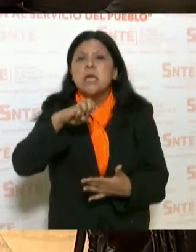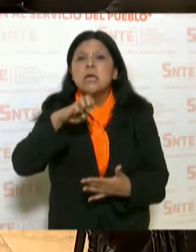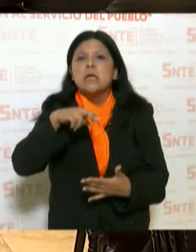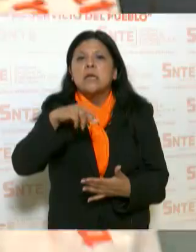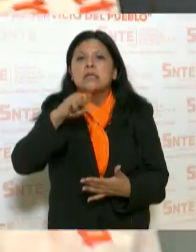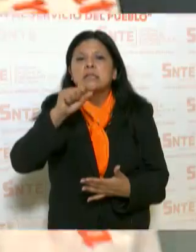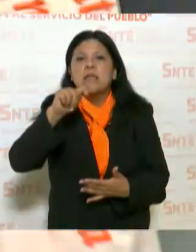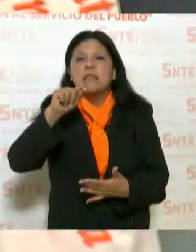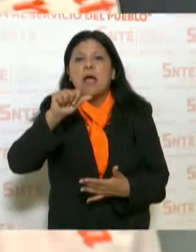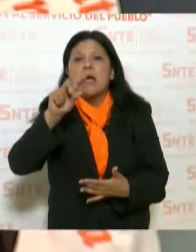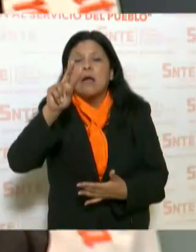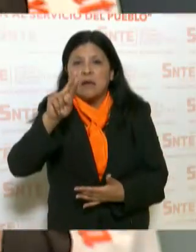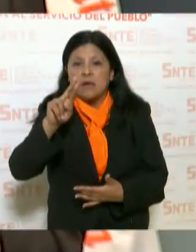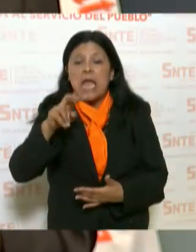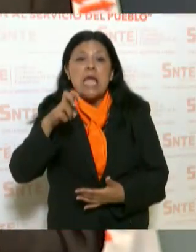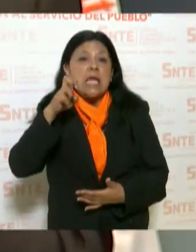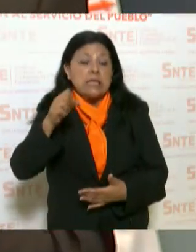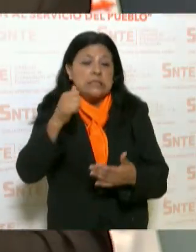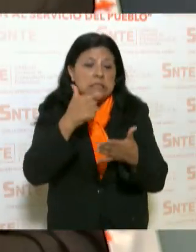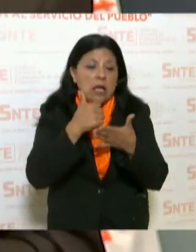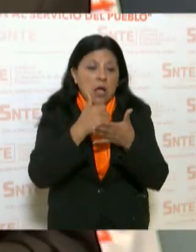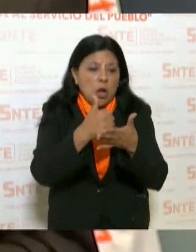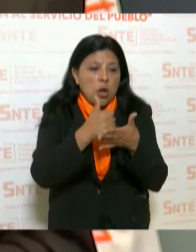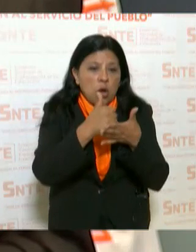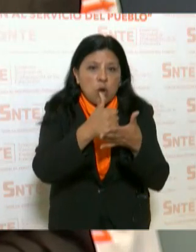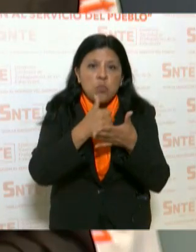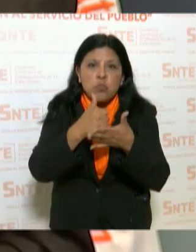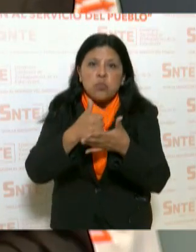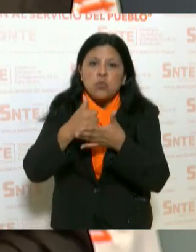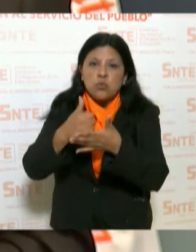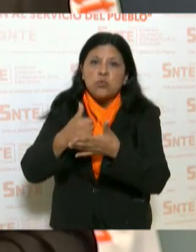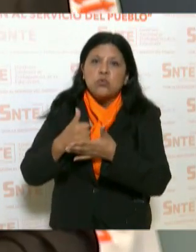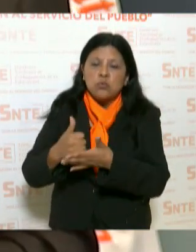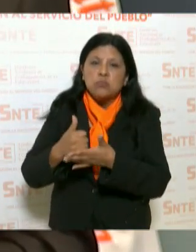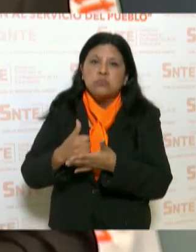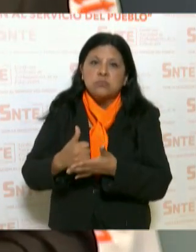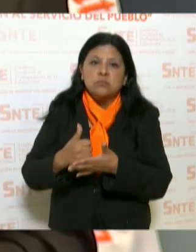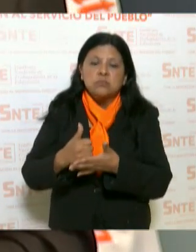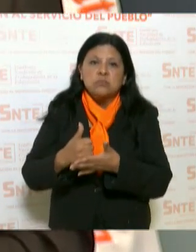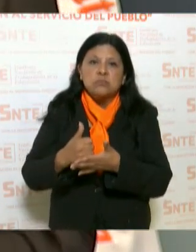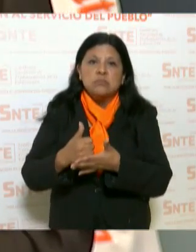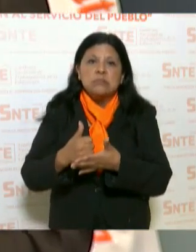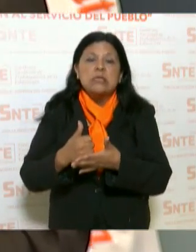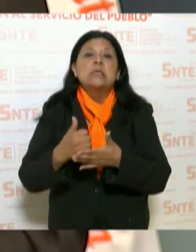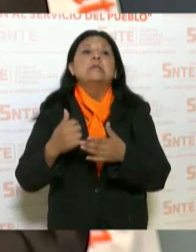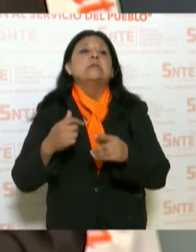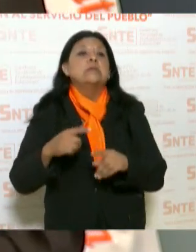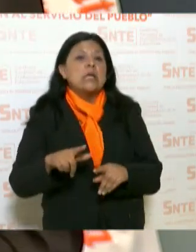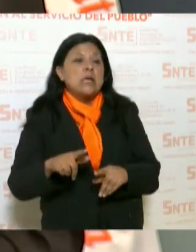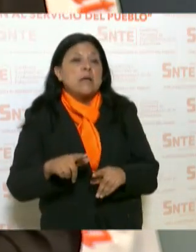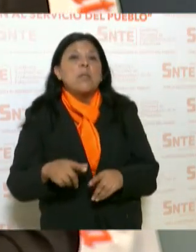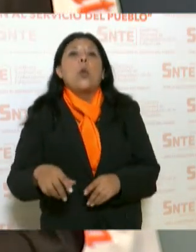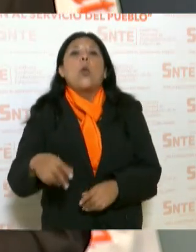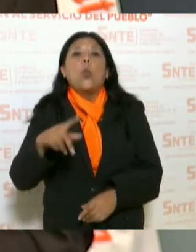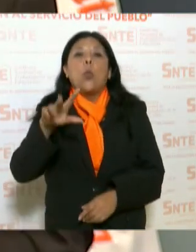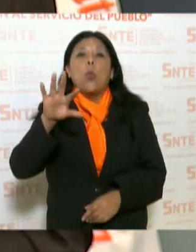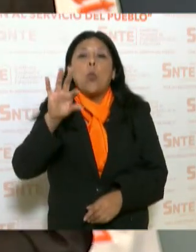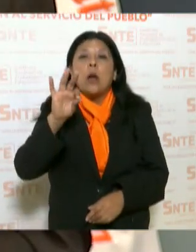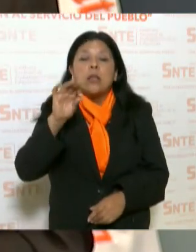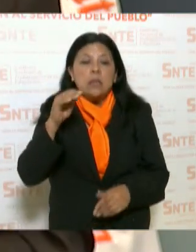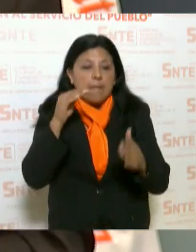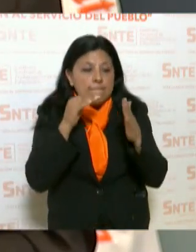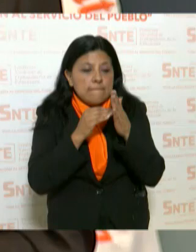con el apoyo que están enviando nuestros paisanos, migrantes, porque hay 40 millones de